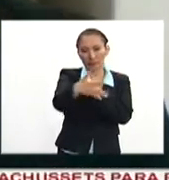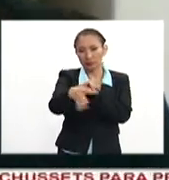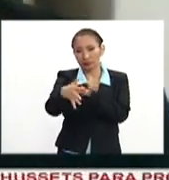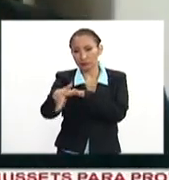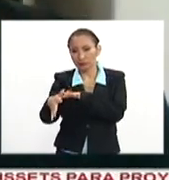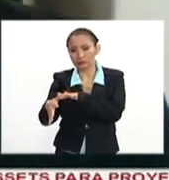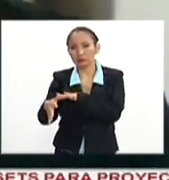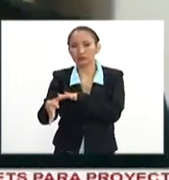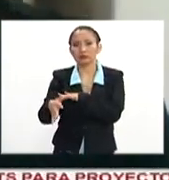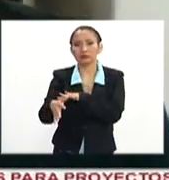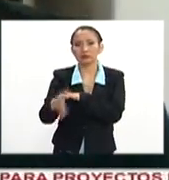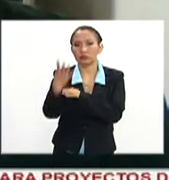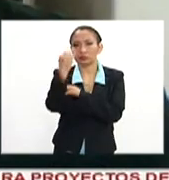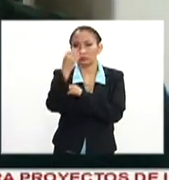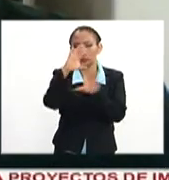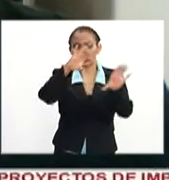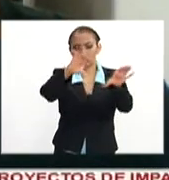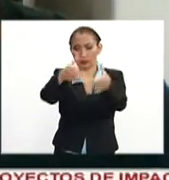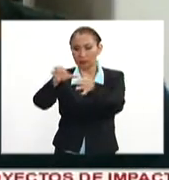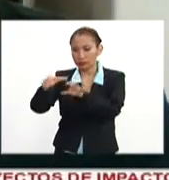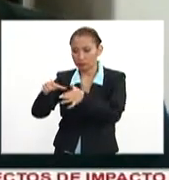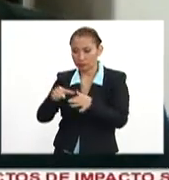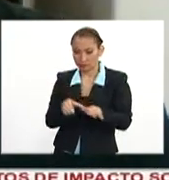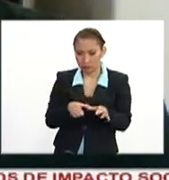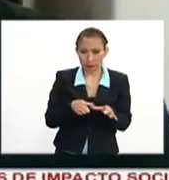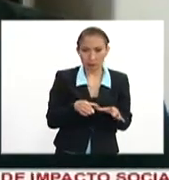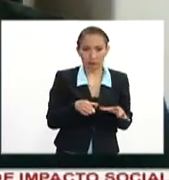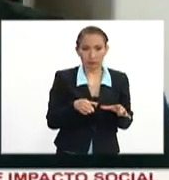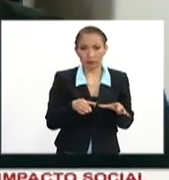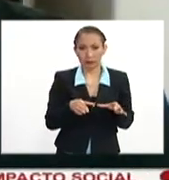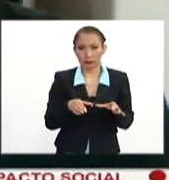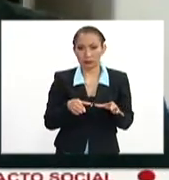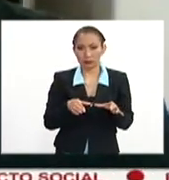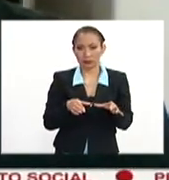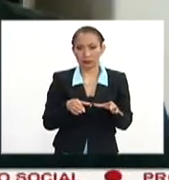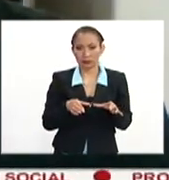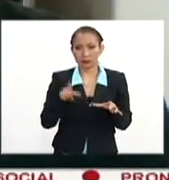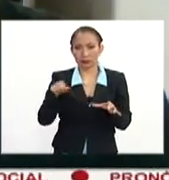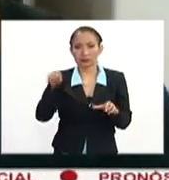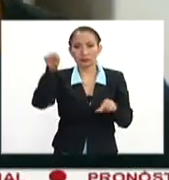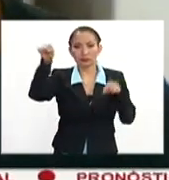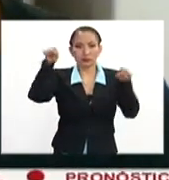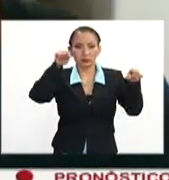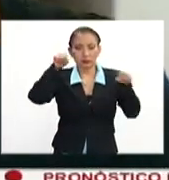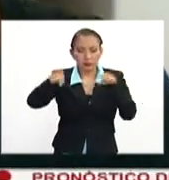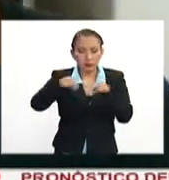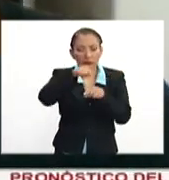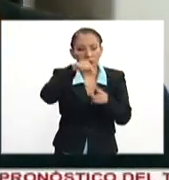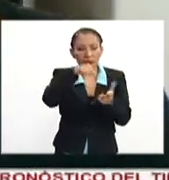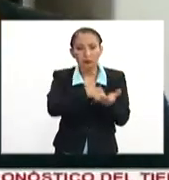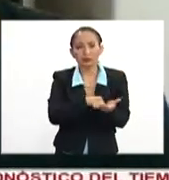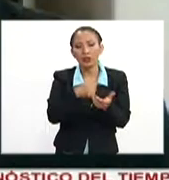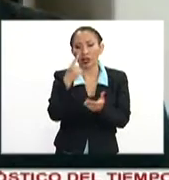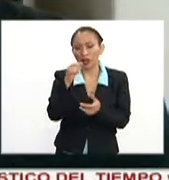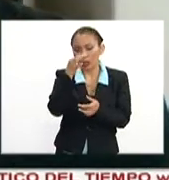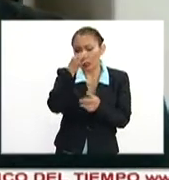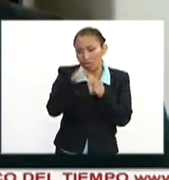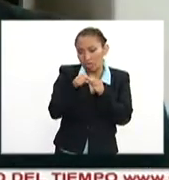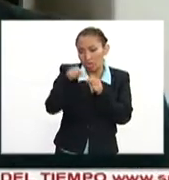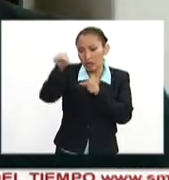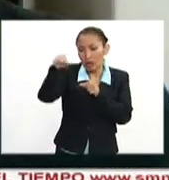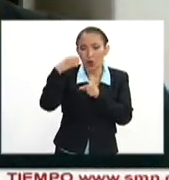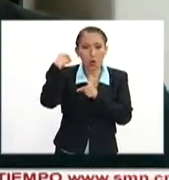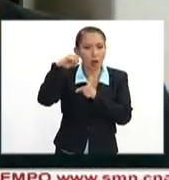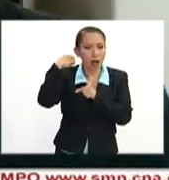alrededor de 9 comunidades en los locales y a unas horas aquí